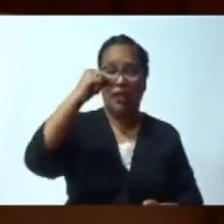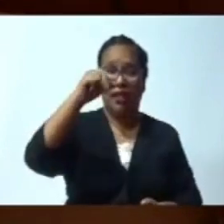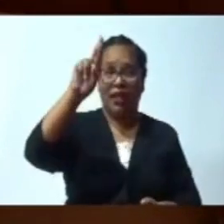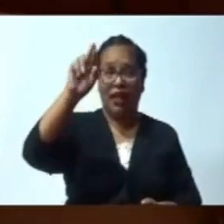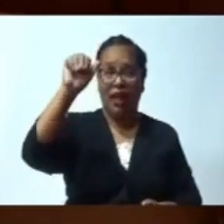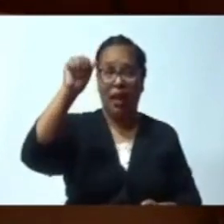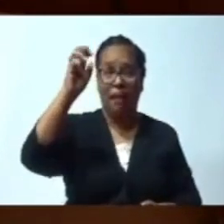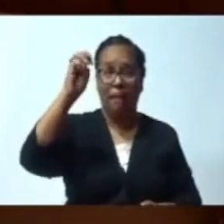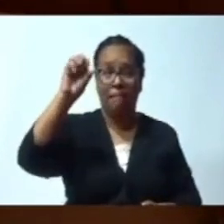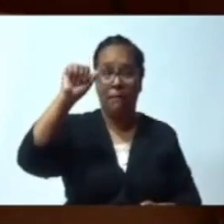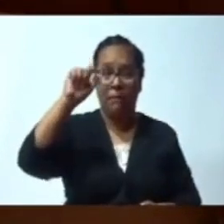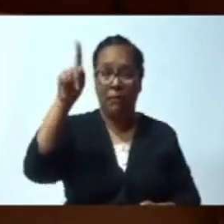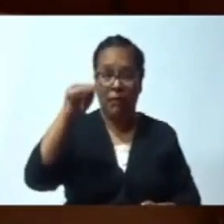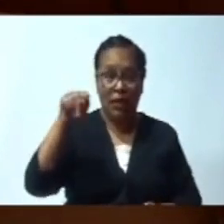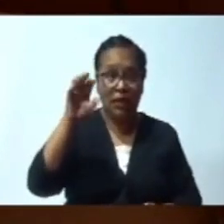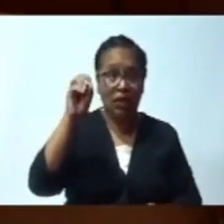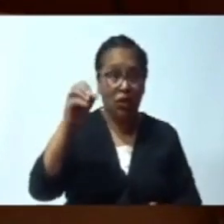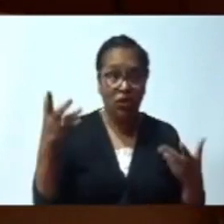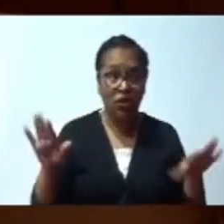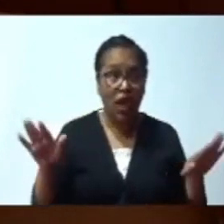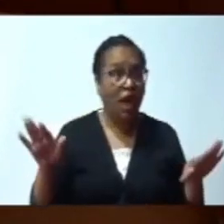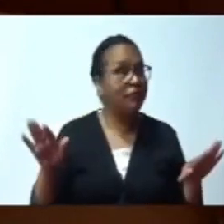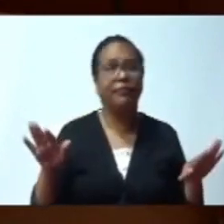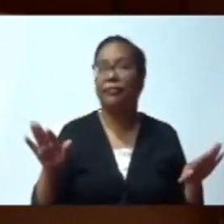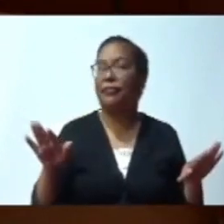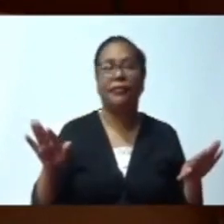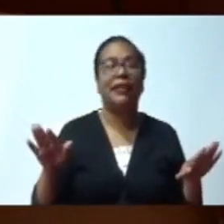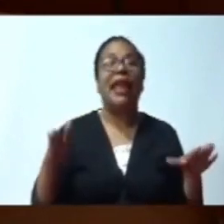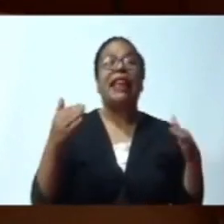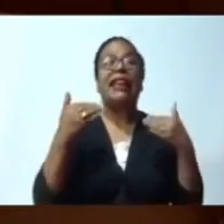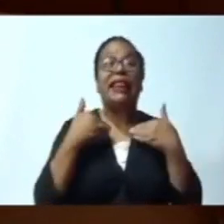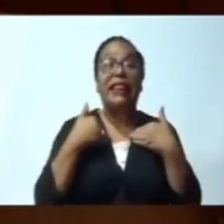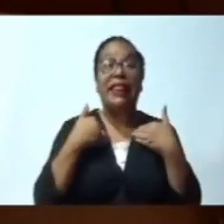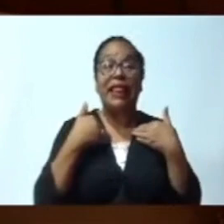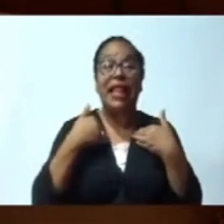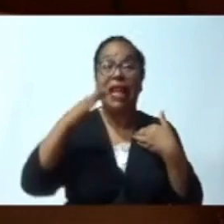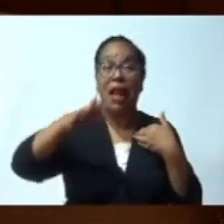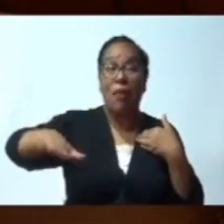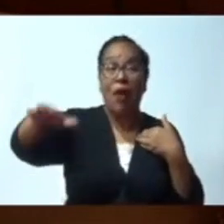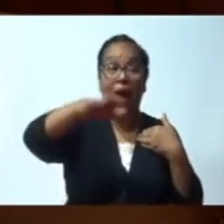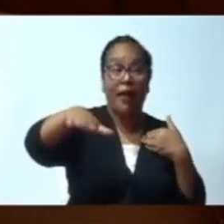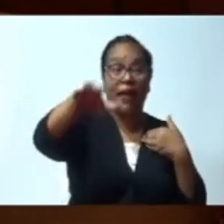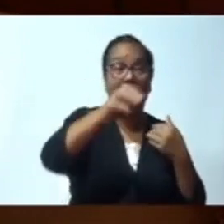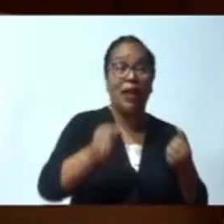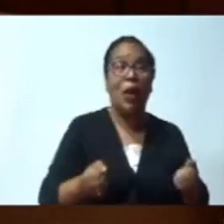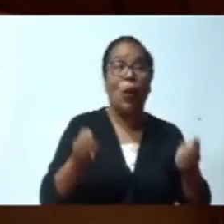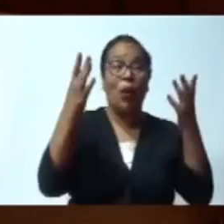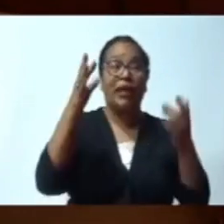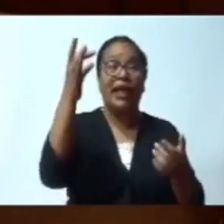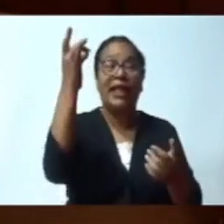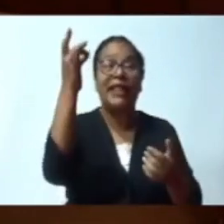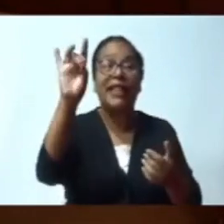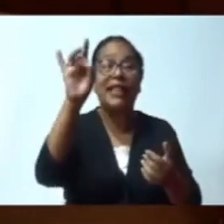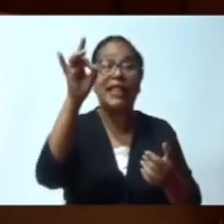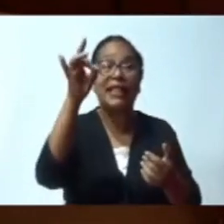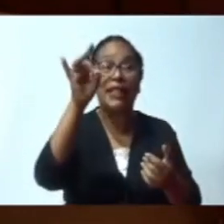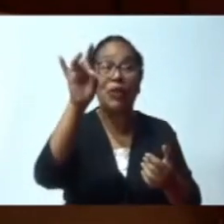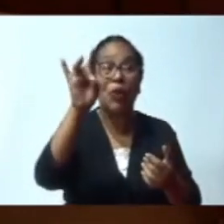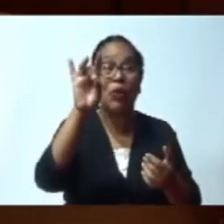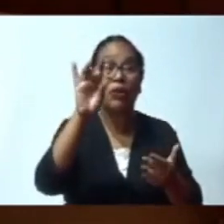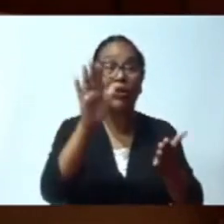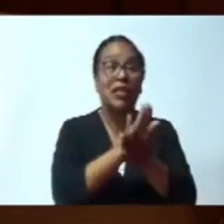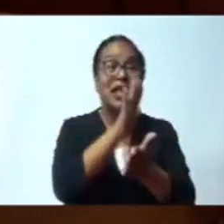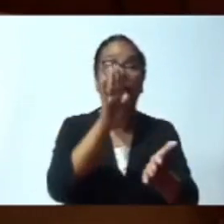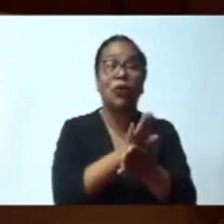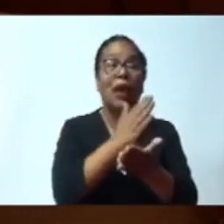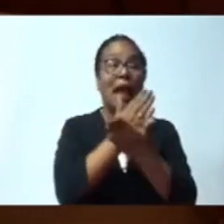de la cordillera hay 18 comunidades y solo hay escuelas y no hay escuelas suficientes. La mayoría está en muy